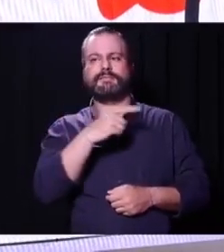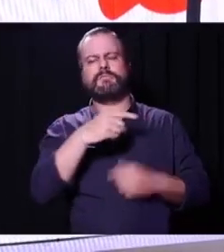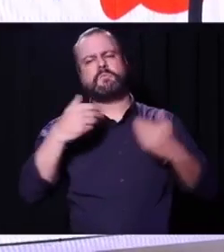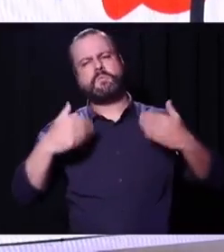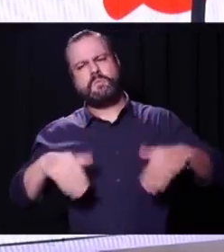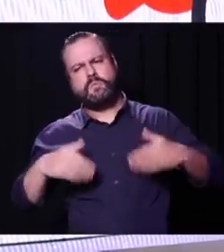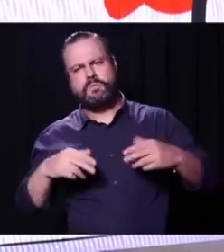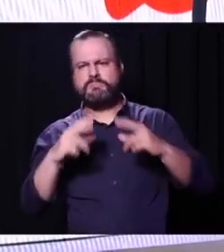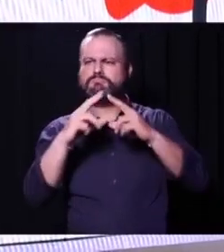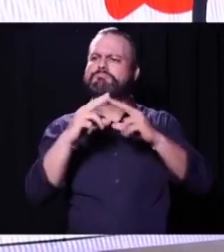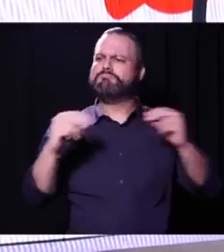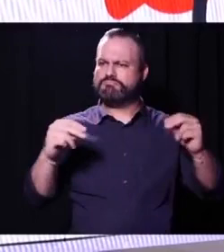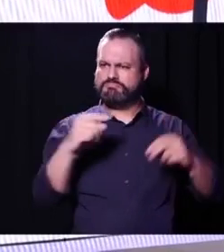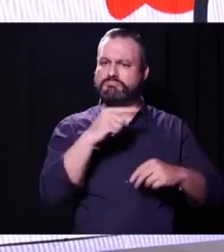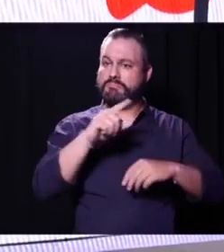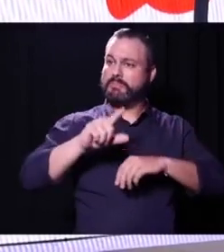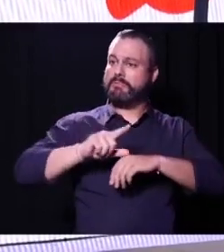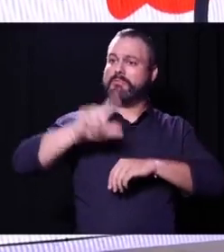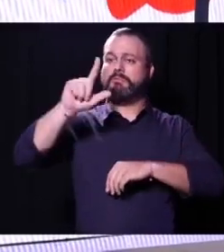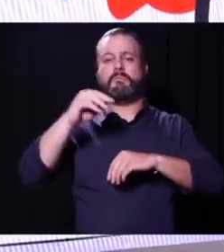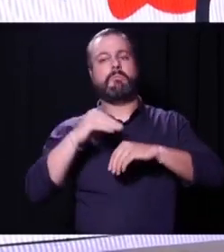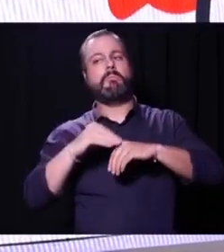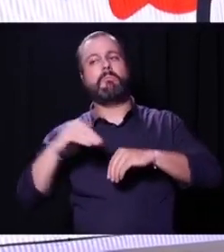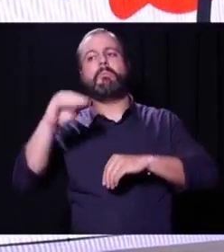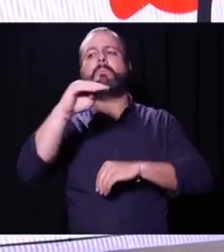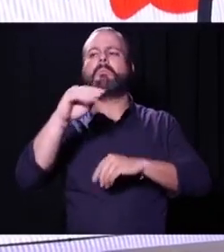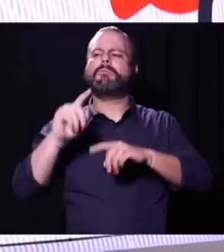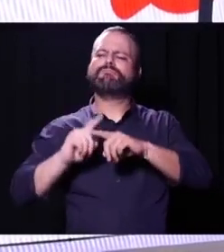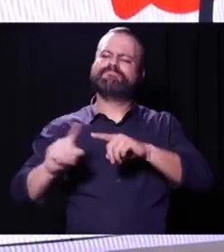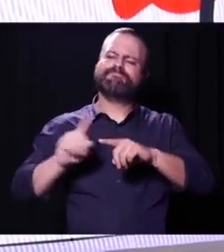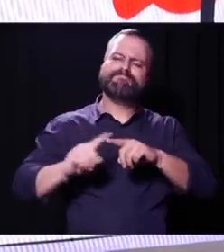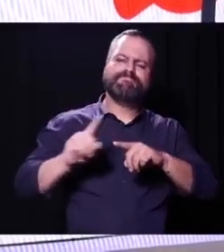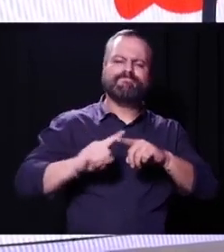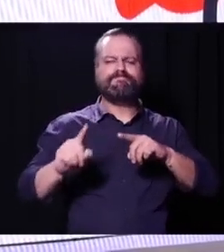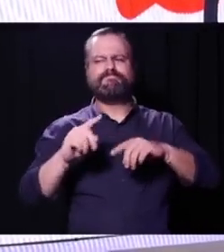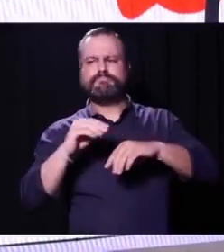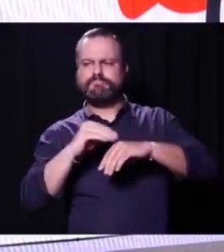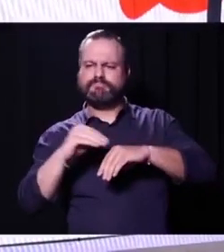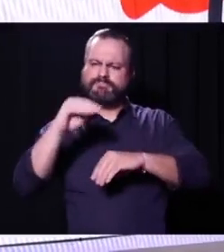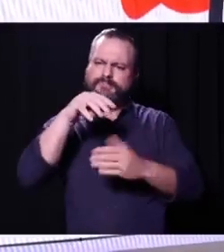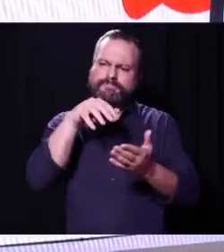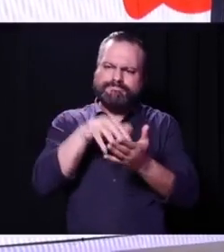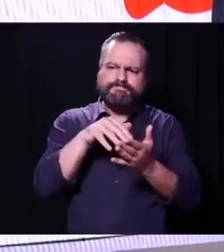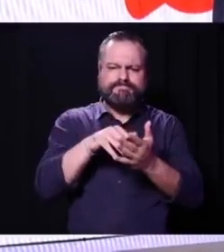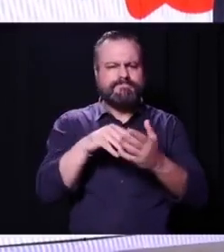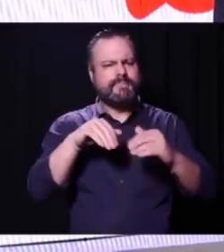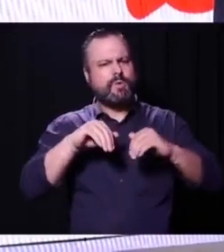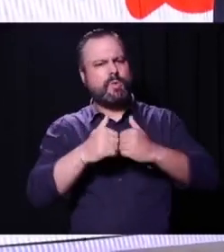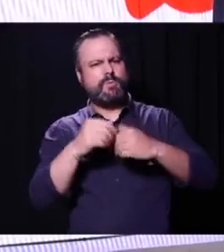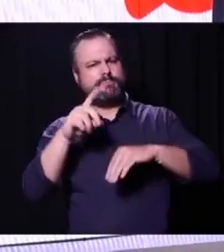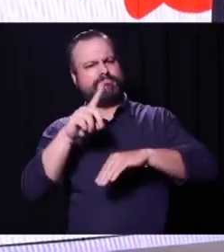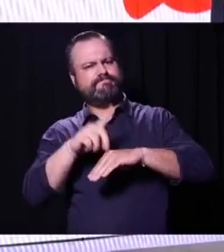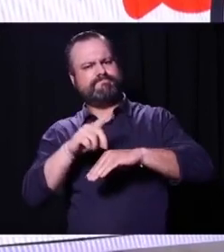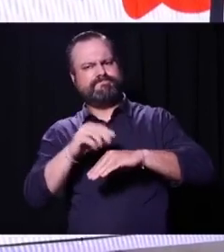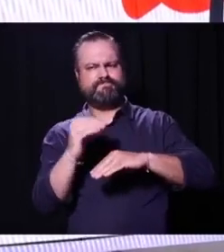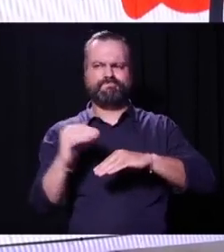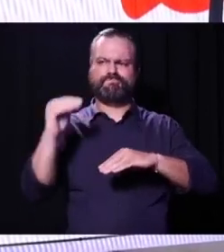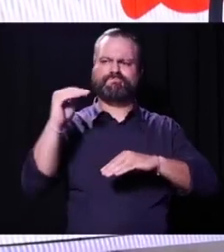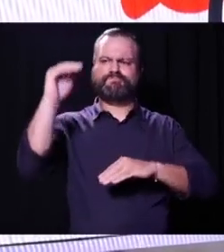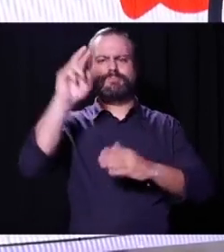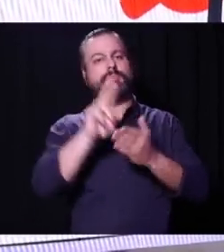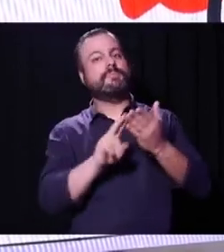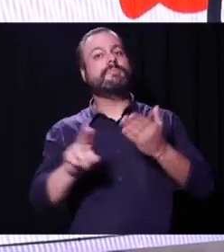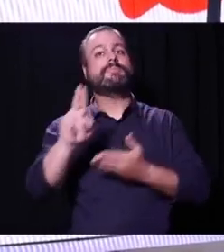Empresas, maestría en Administración de Empresas y estudios de doctorado de la Universidad